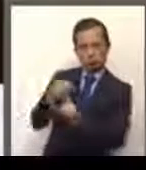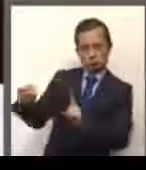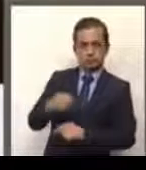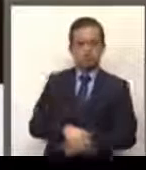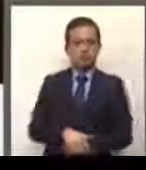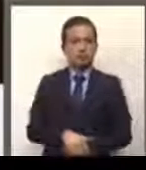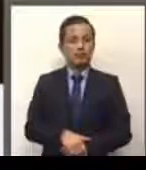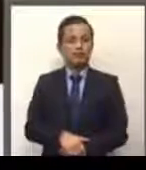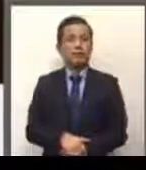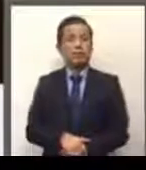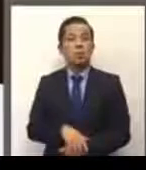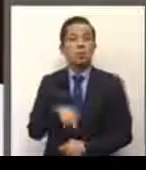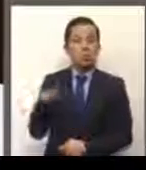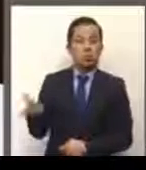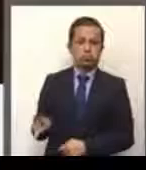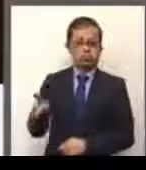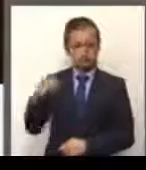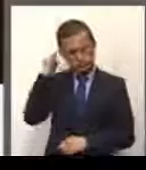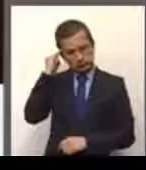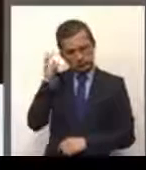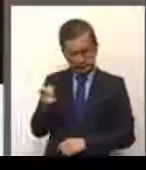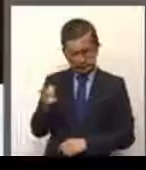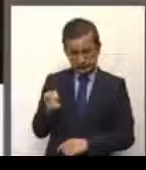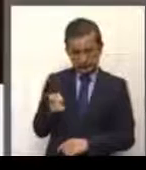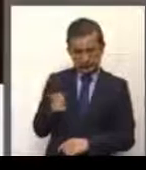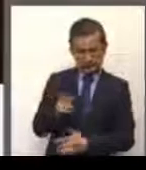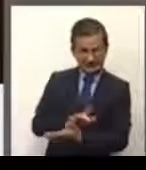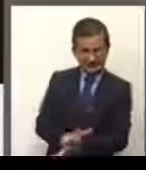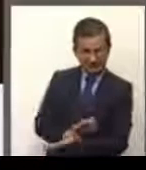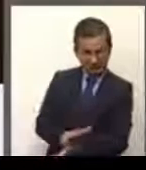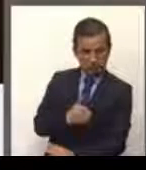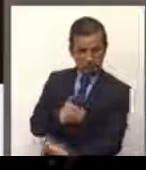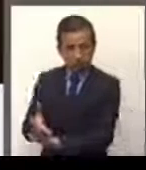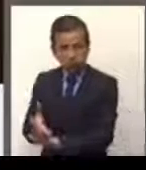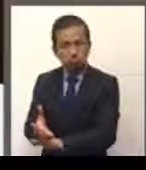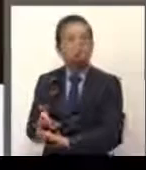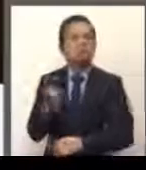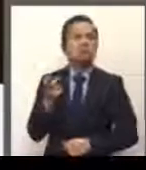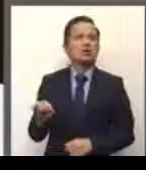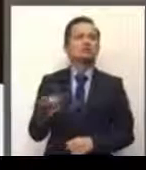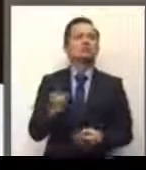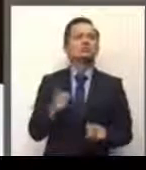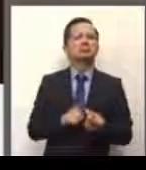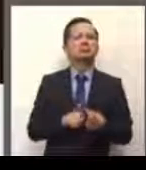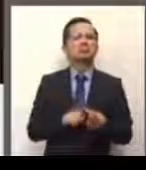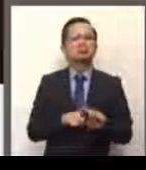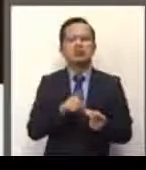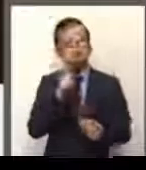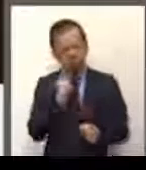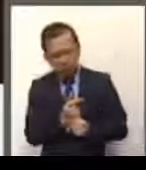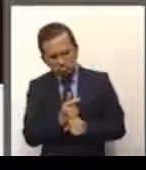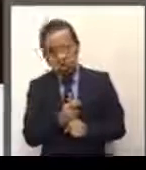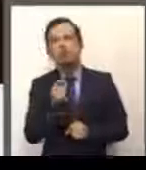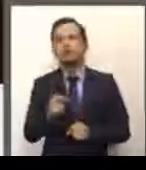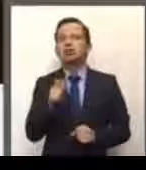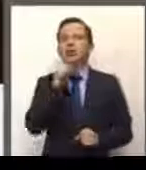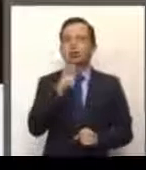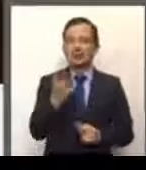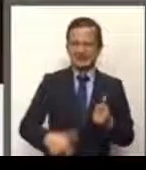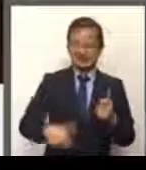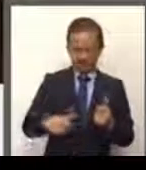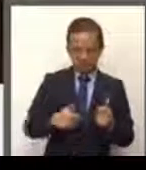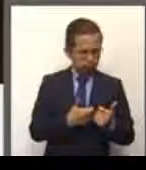pueblos indígenas se manifiesta también en la distribución de la riqueza, los bienes y